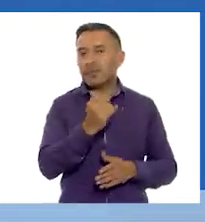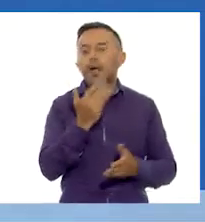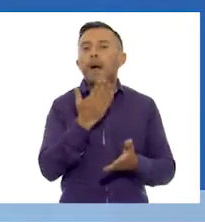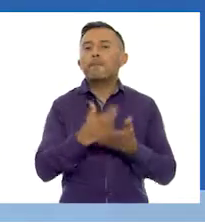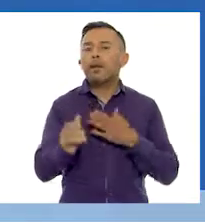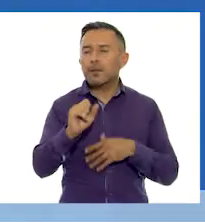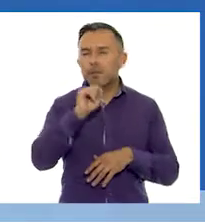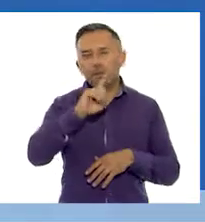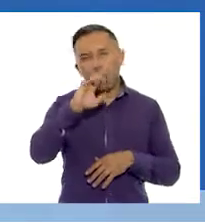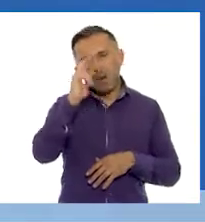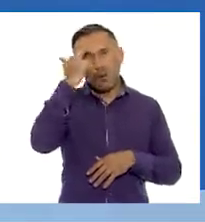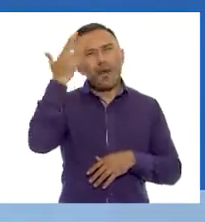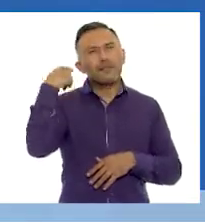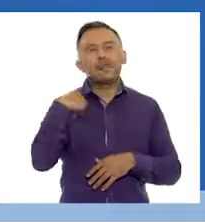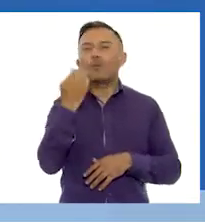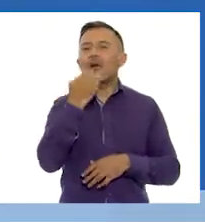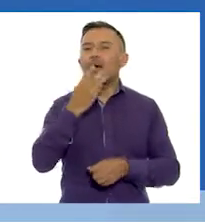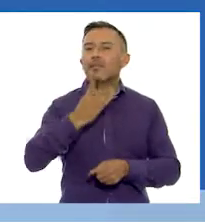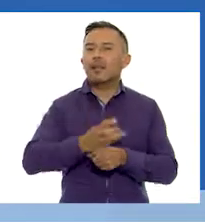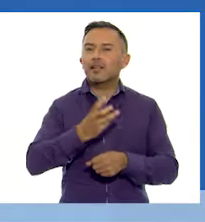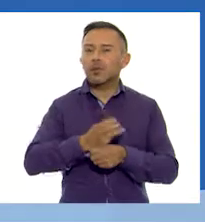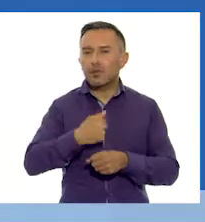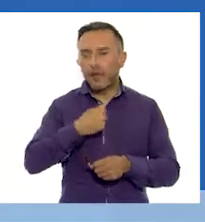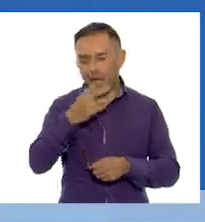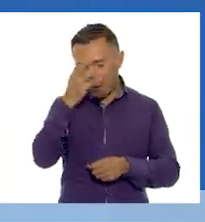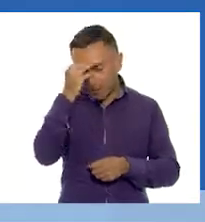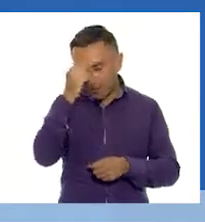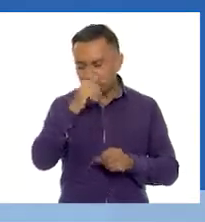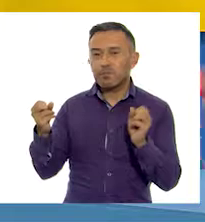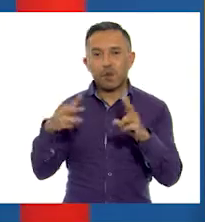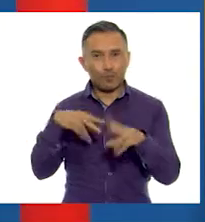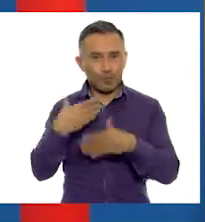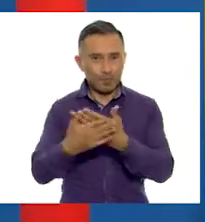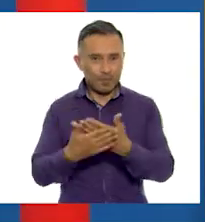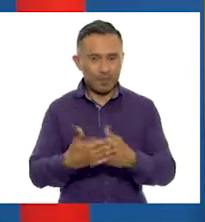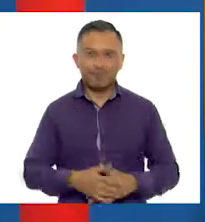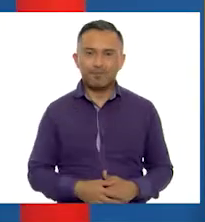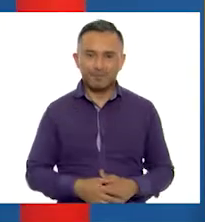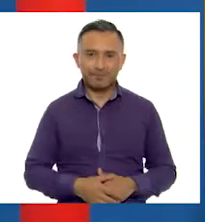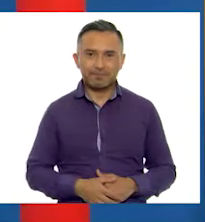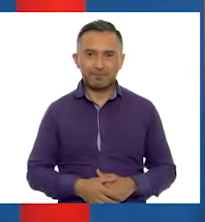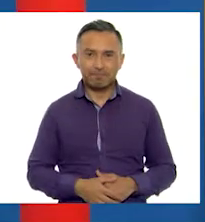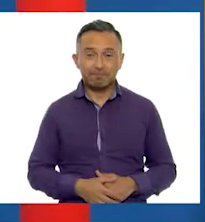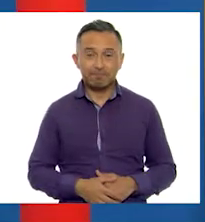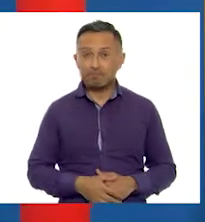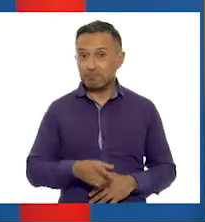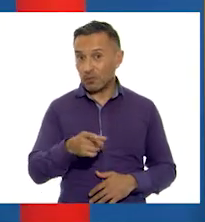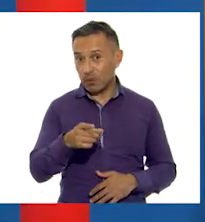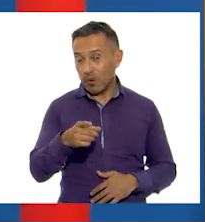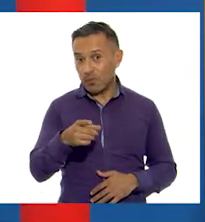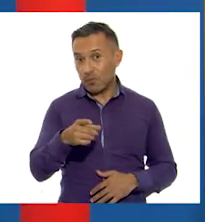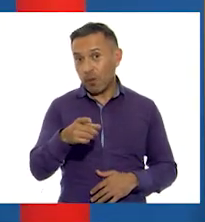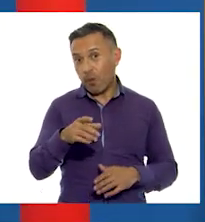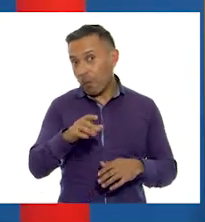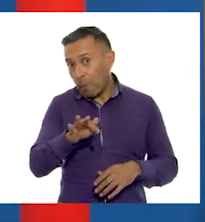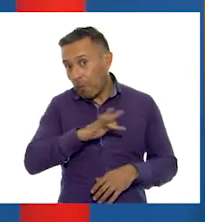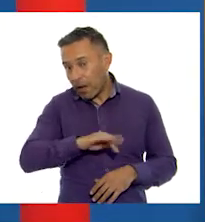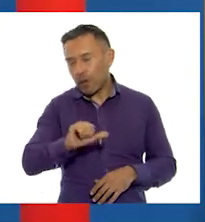fuentes confiables, ¿se acuerdan? Claro, por ejemplo, si dice, una universidad alemana llevó a cabo un estudio